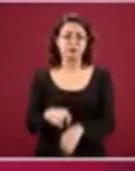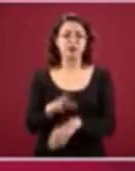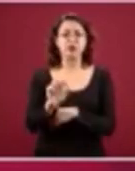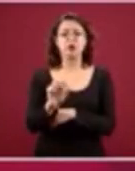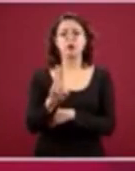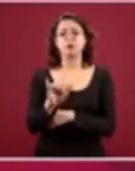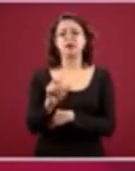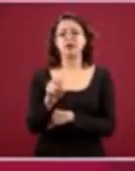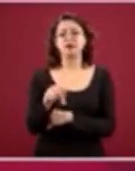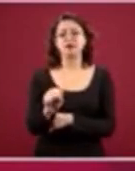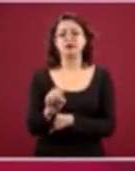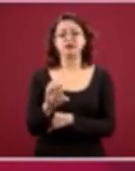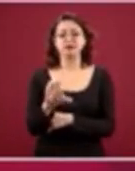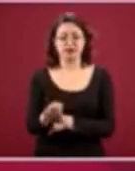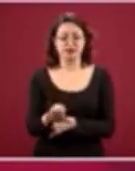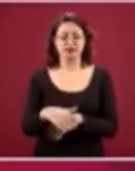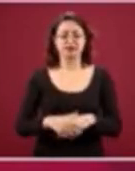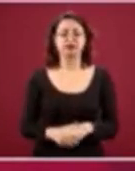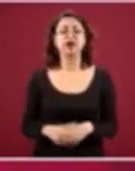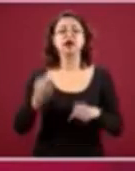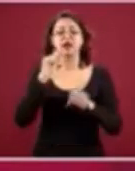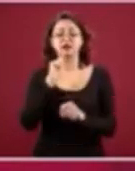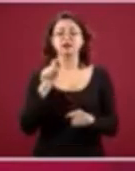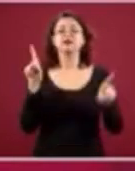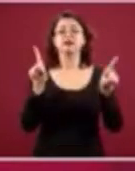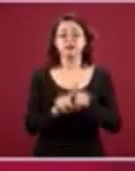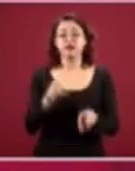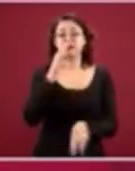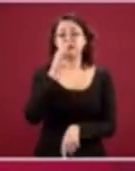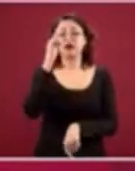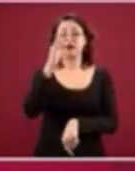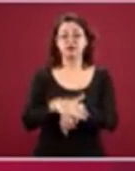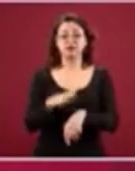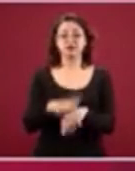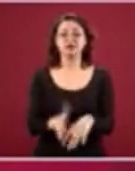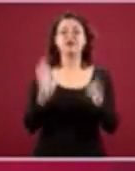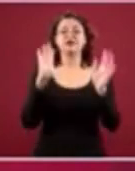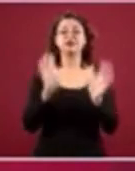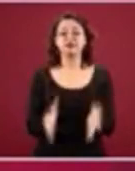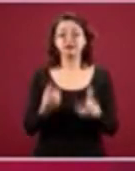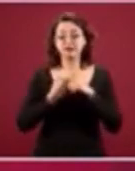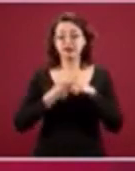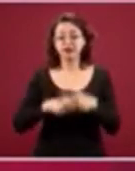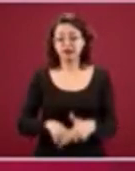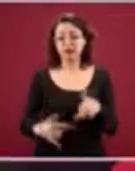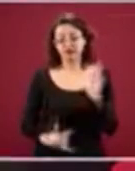Bienestar. Les puedo también comentar que ya empezamos a construir.